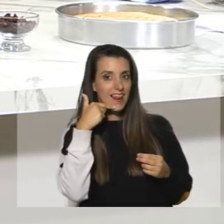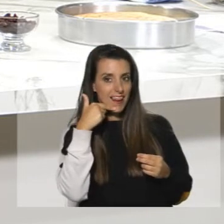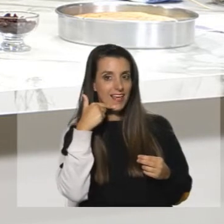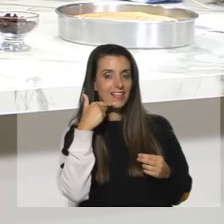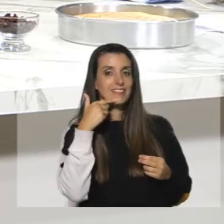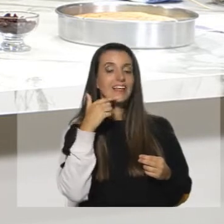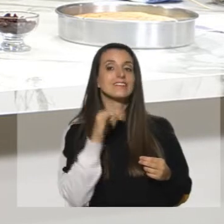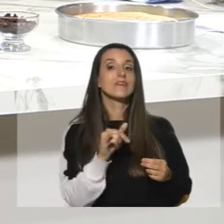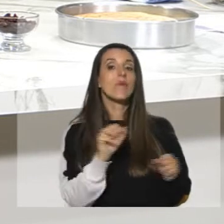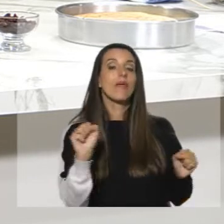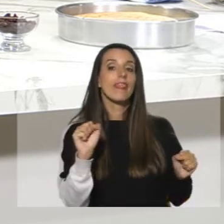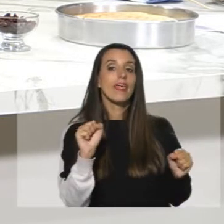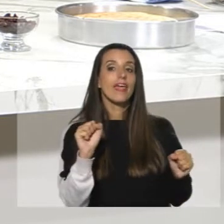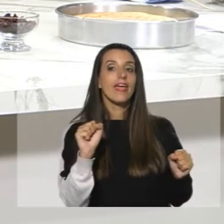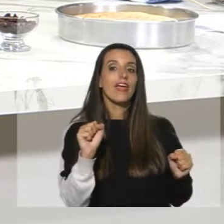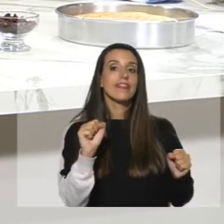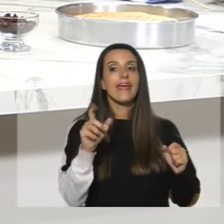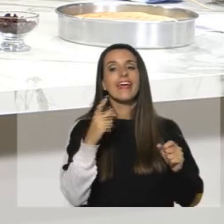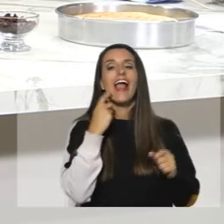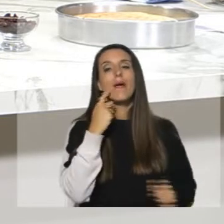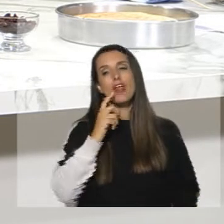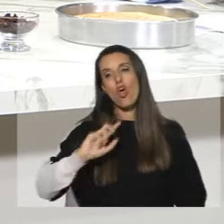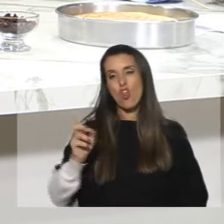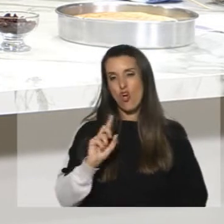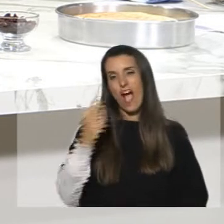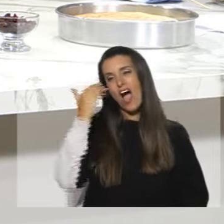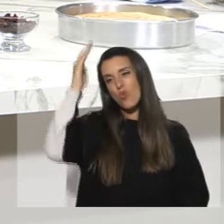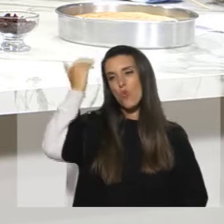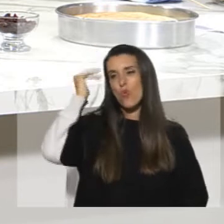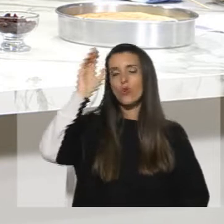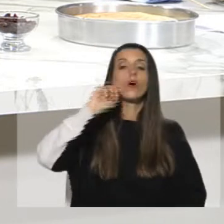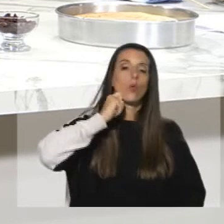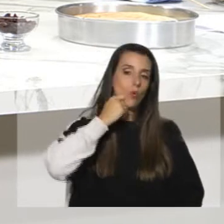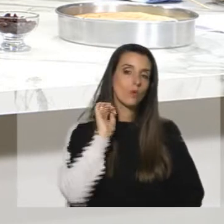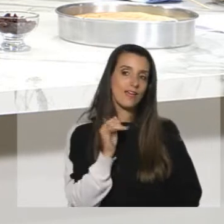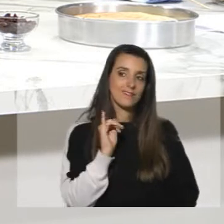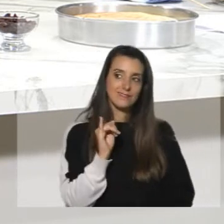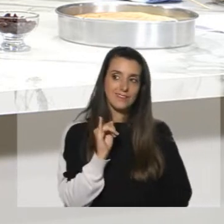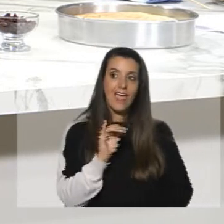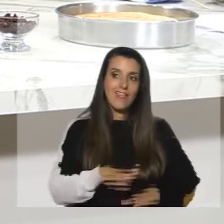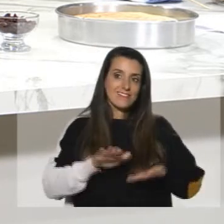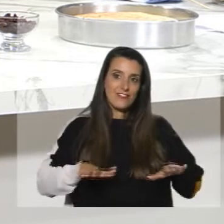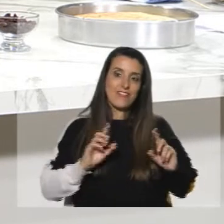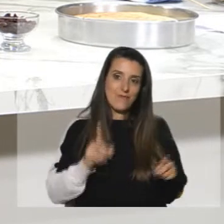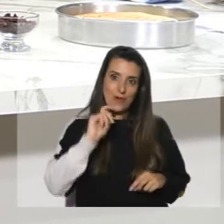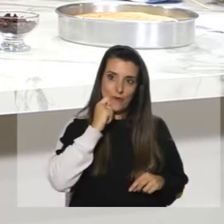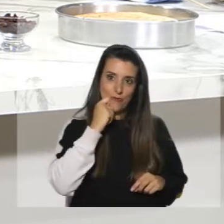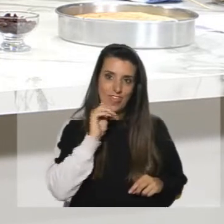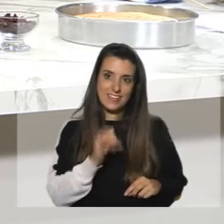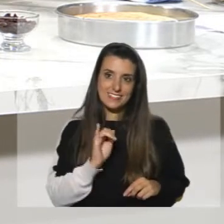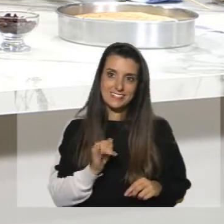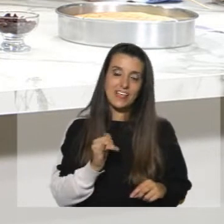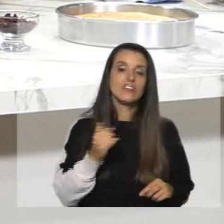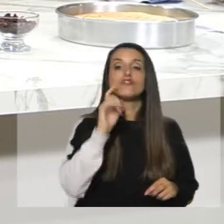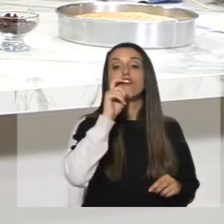sustituir un poco por las golosinas. A los adultos le encanta. Y a los chicos también. Y a los chicos también. Cuando es